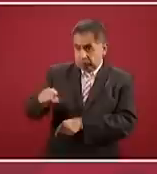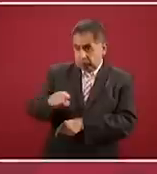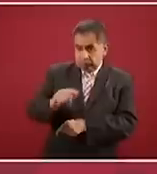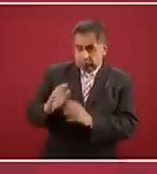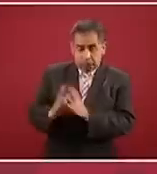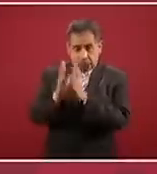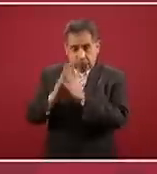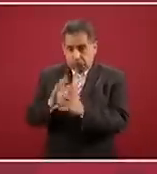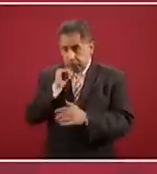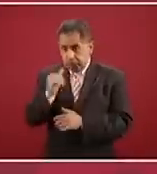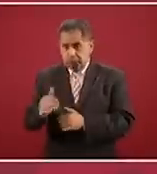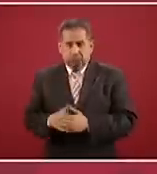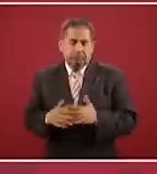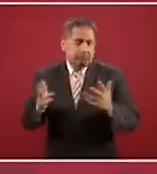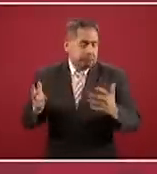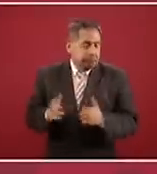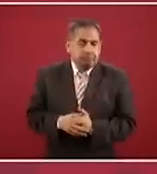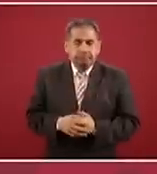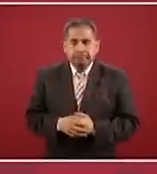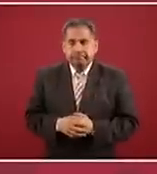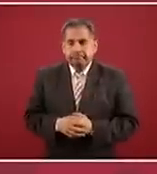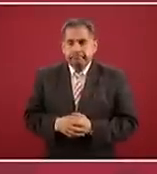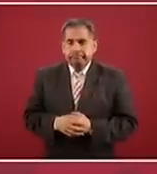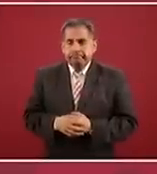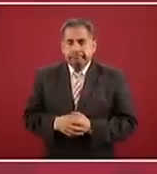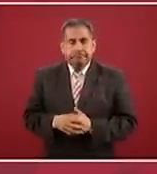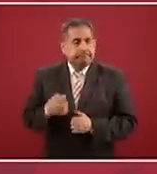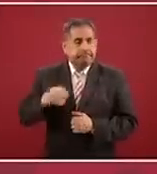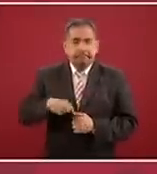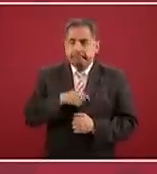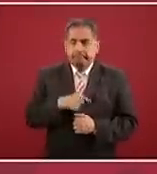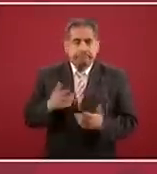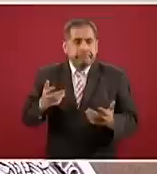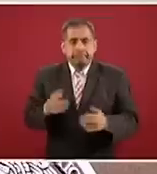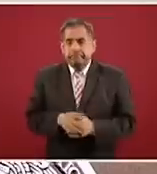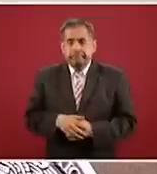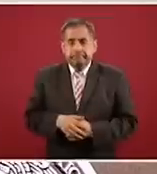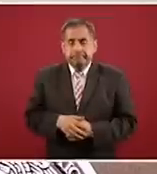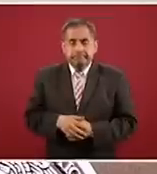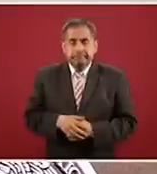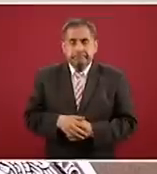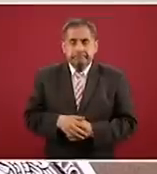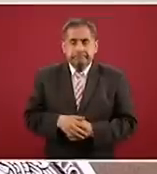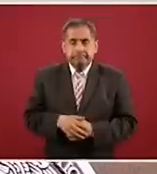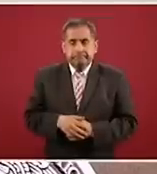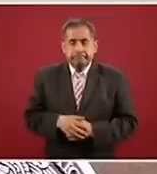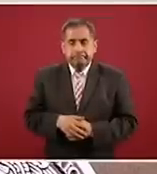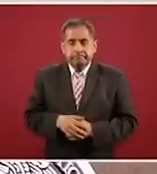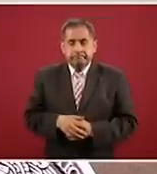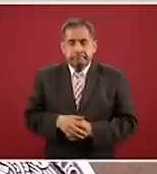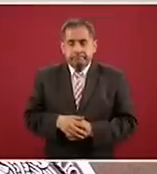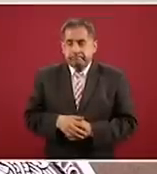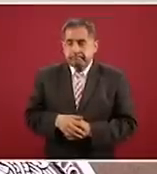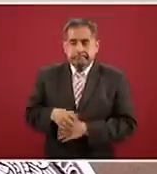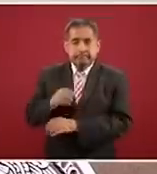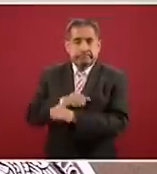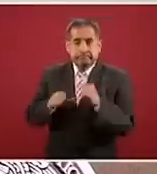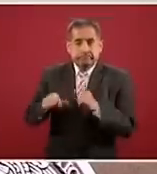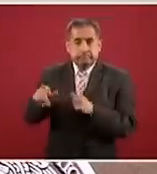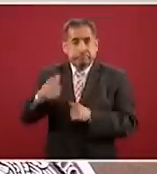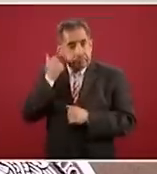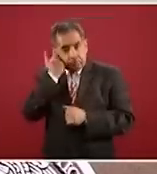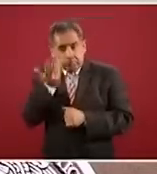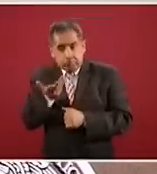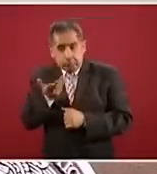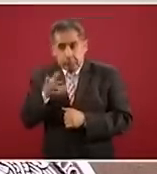pues nosotros tenemos que suplir.